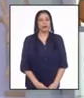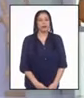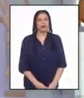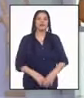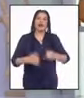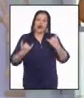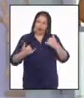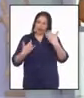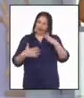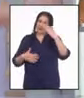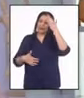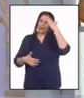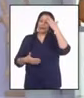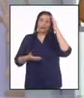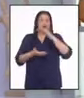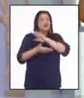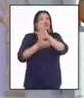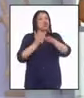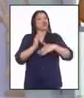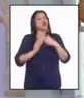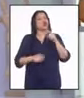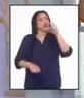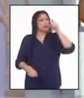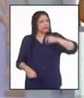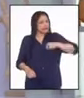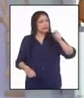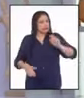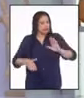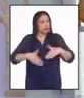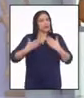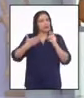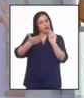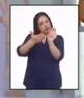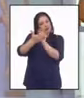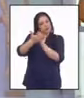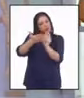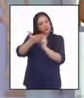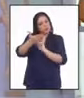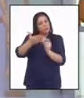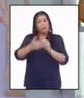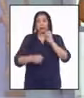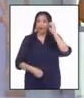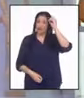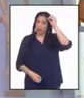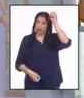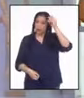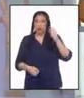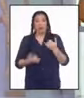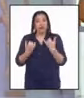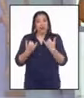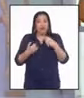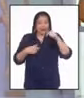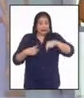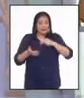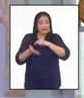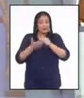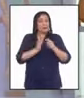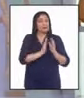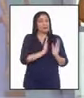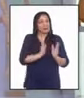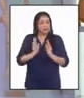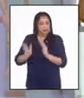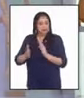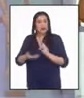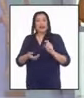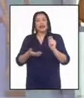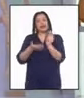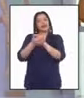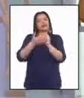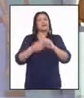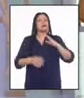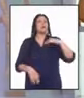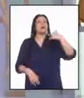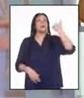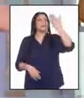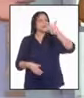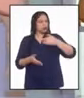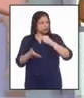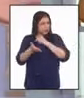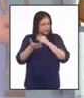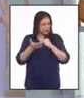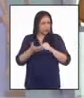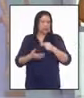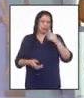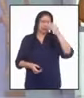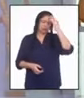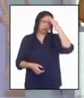Ahora que ya sabemos todo lo que debemos considerar en la redacción del artículo de opinión que planificaremos esta semana y redactaremos en la otra,